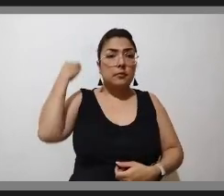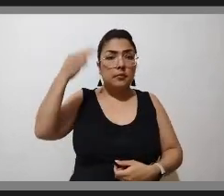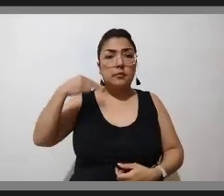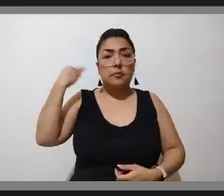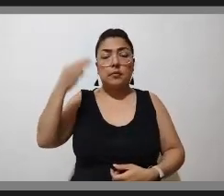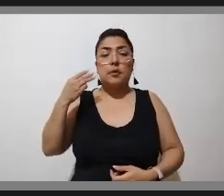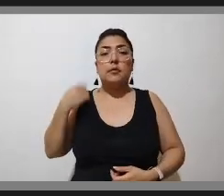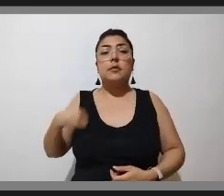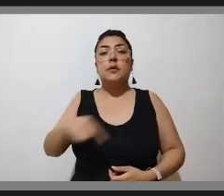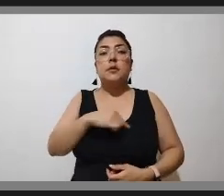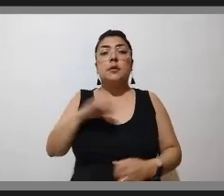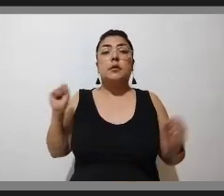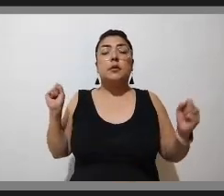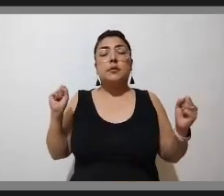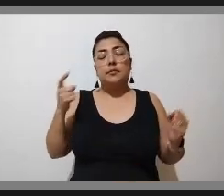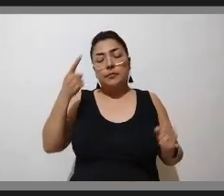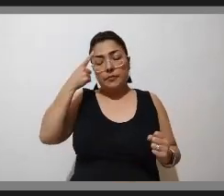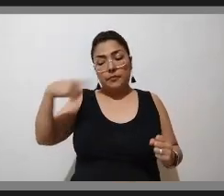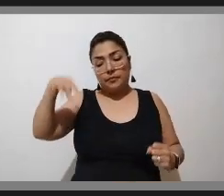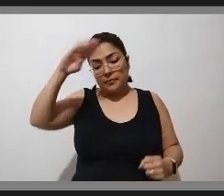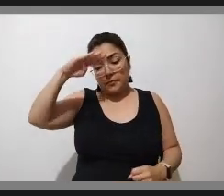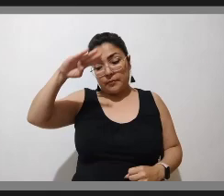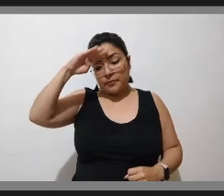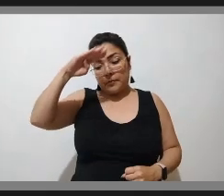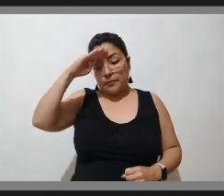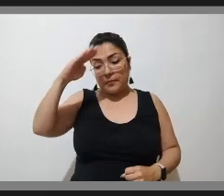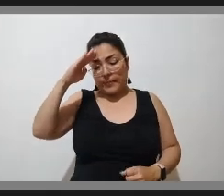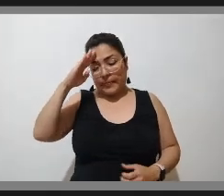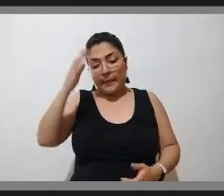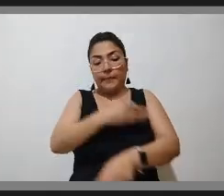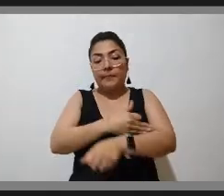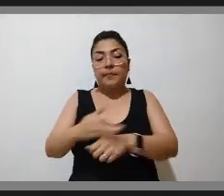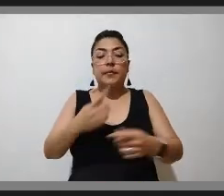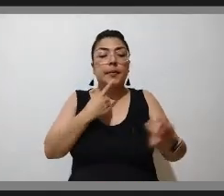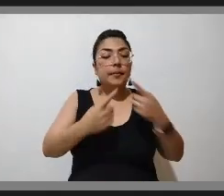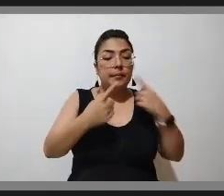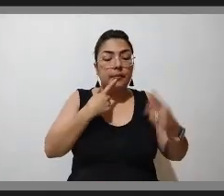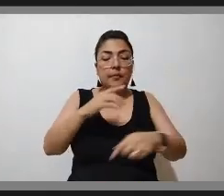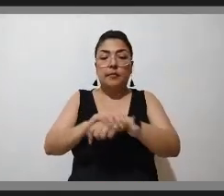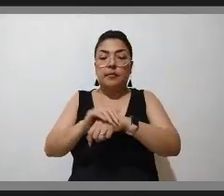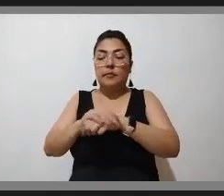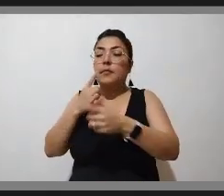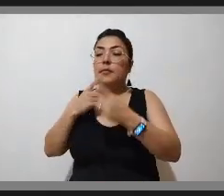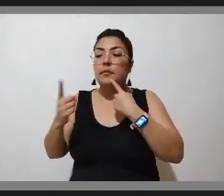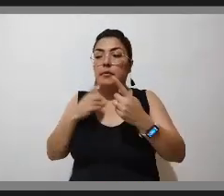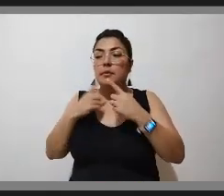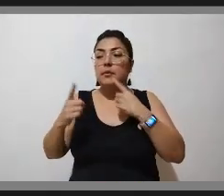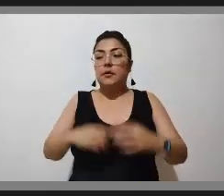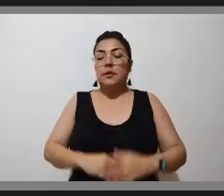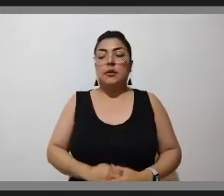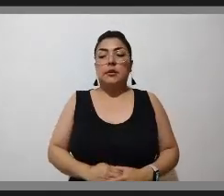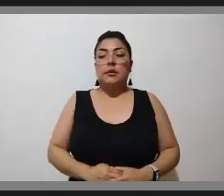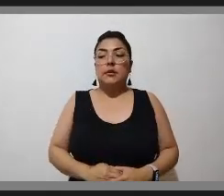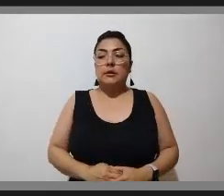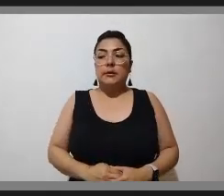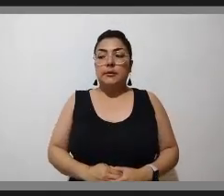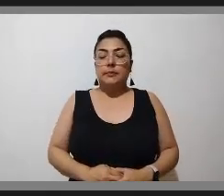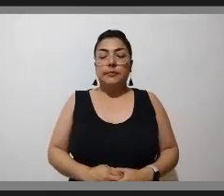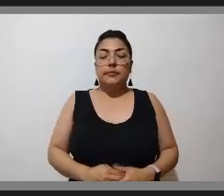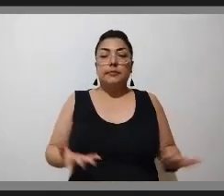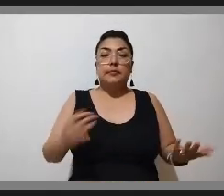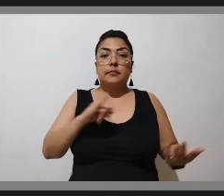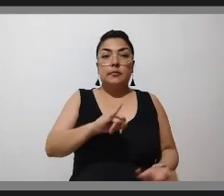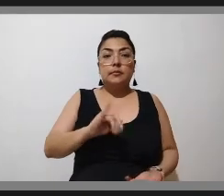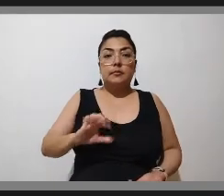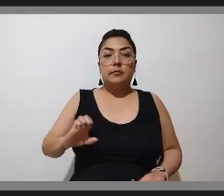marzo para conmemorar esto, para valorar esto y analizarlo, platicarlo con la familia, con los amigos, etc. Y respecto